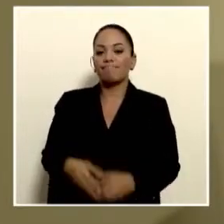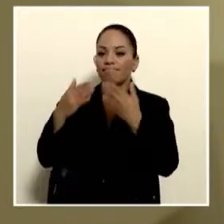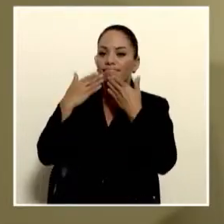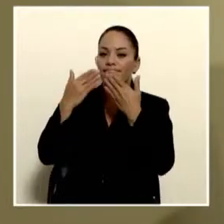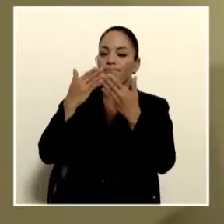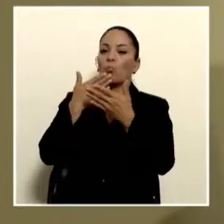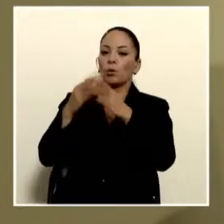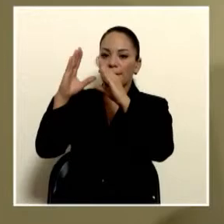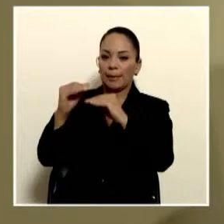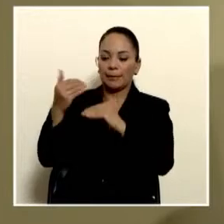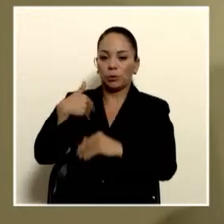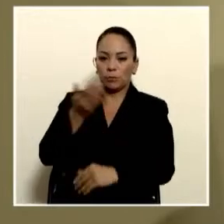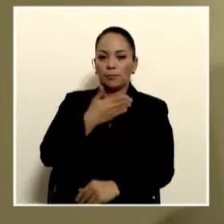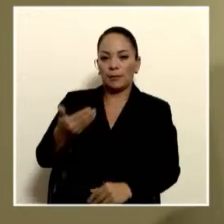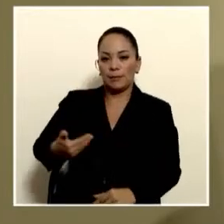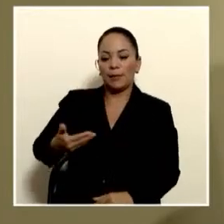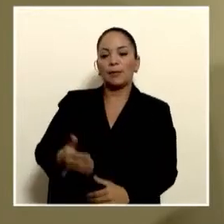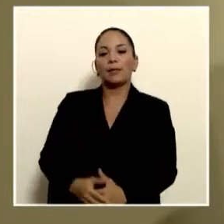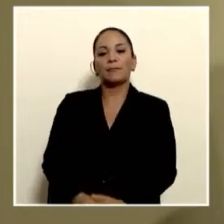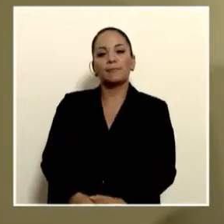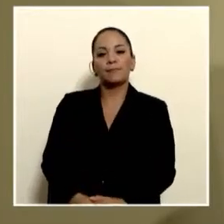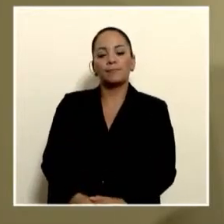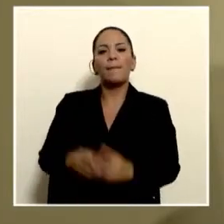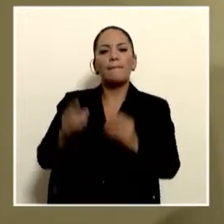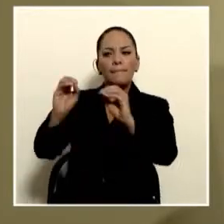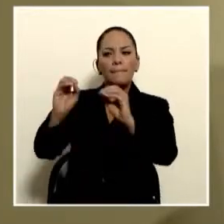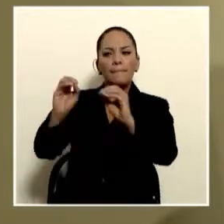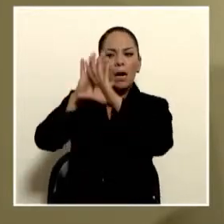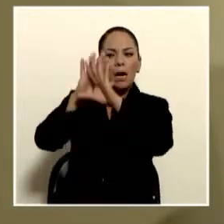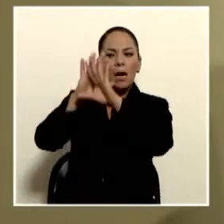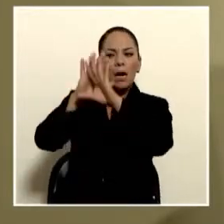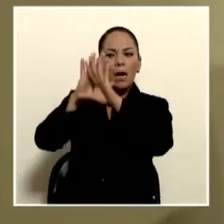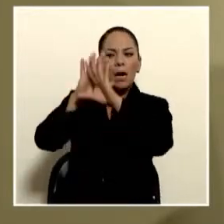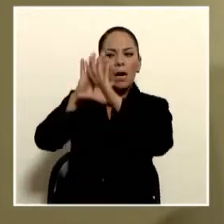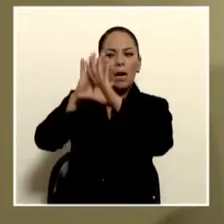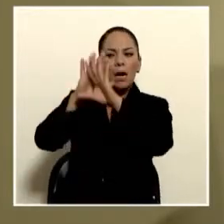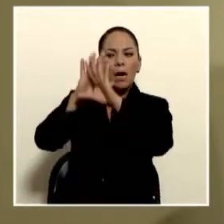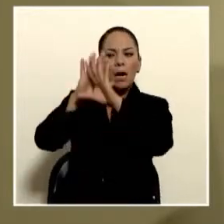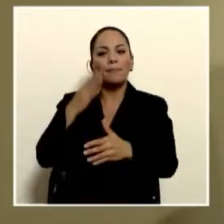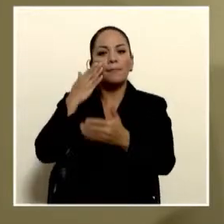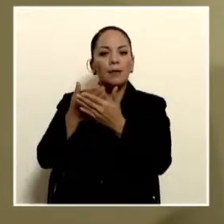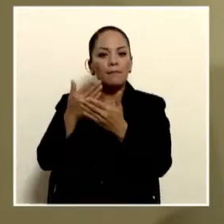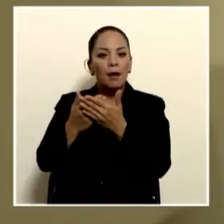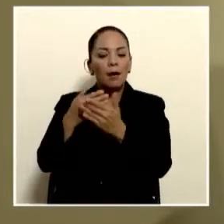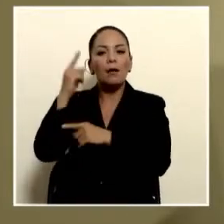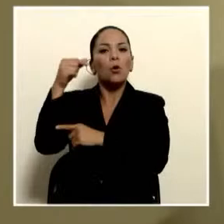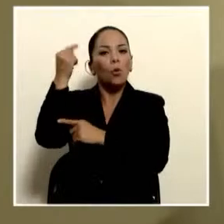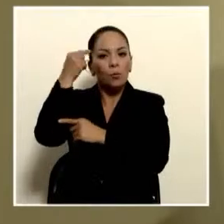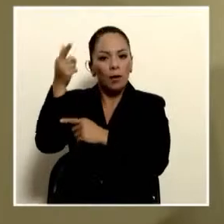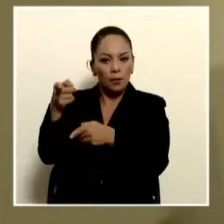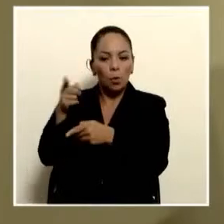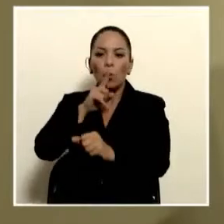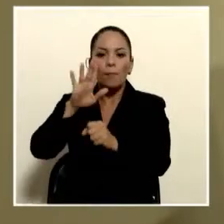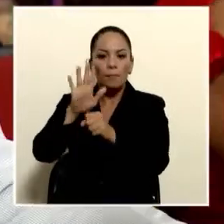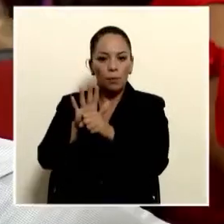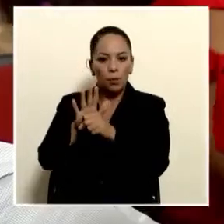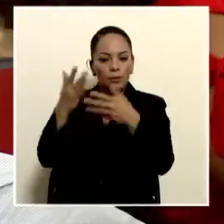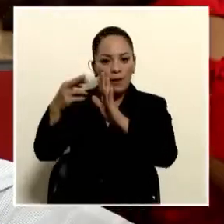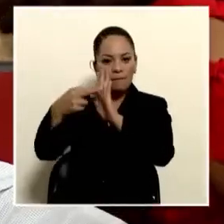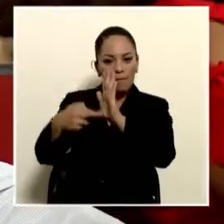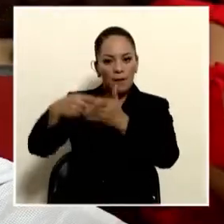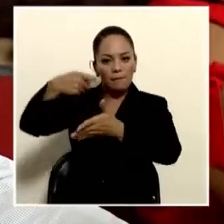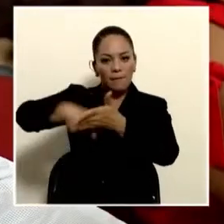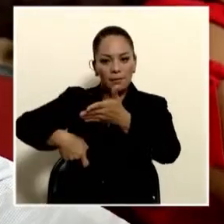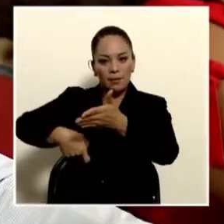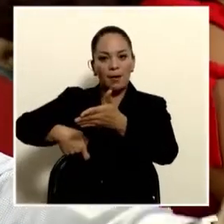Gracias, buenas tardes, presidente. Nada más para aclarar, presidente, para verificar si el gobierno cumplió con la regla